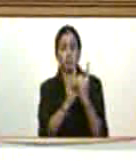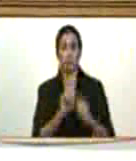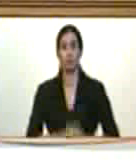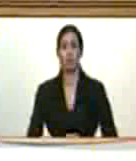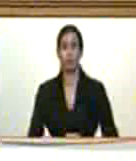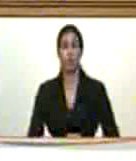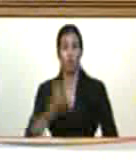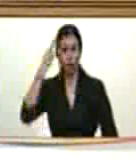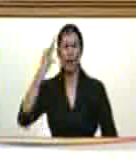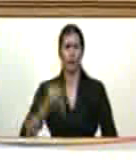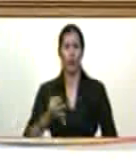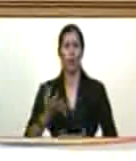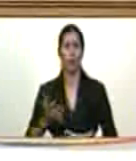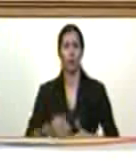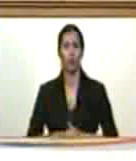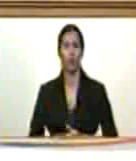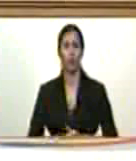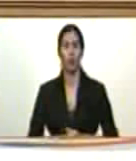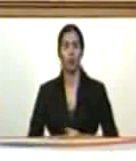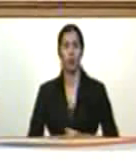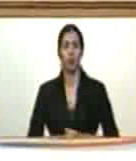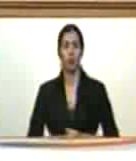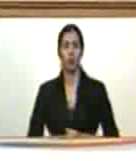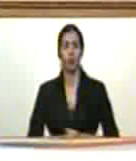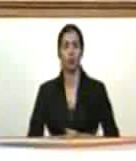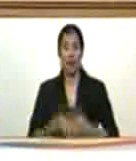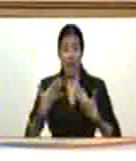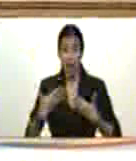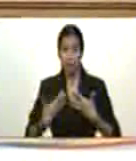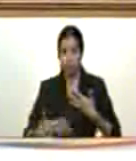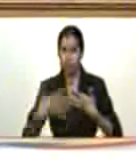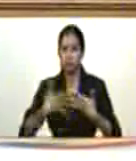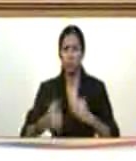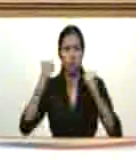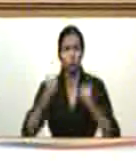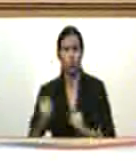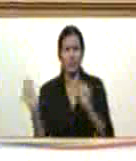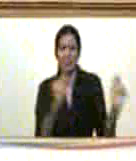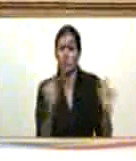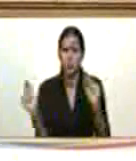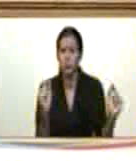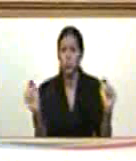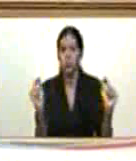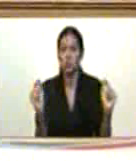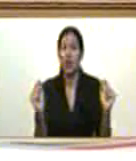Por eso creo que estos días de intenso debate, no podía ser de otra manera,